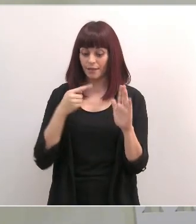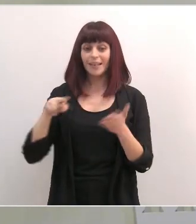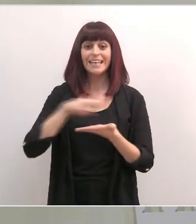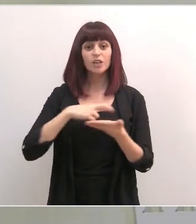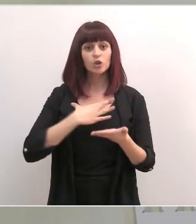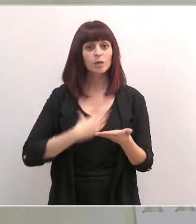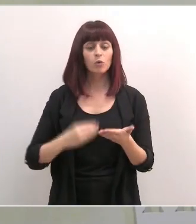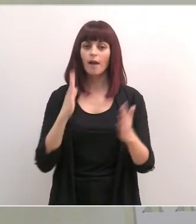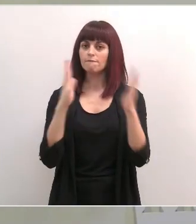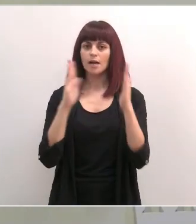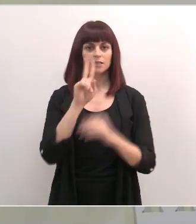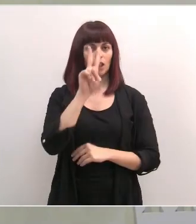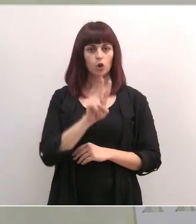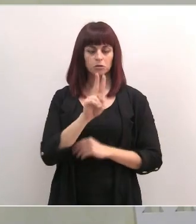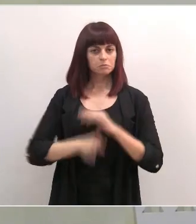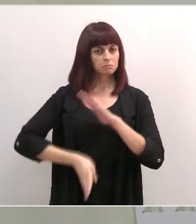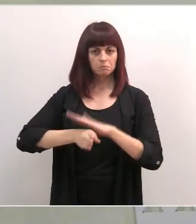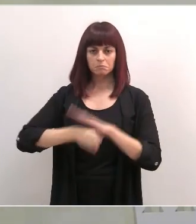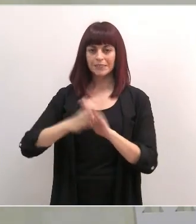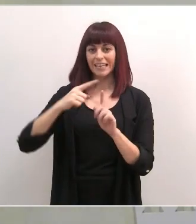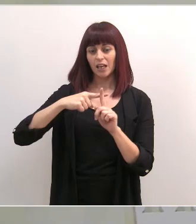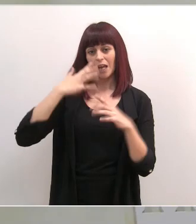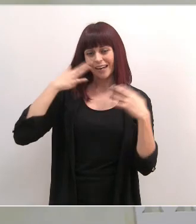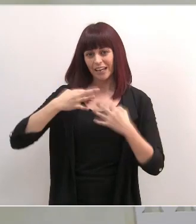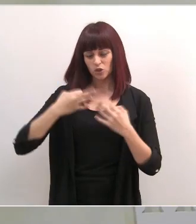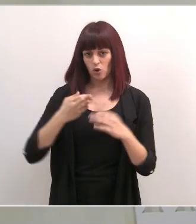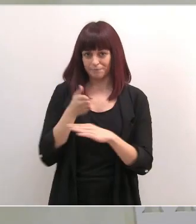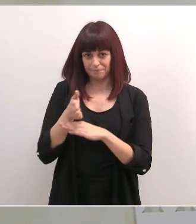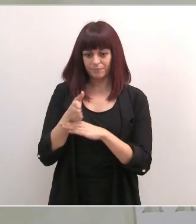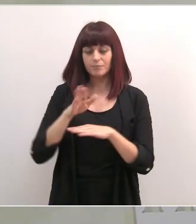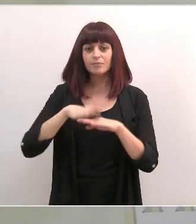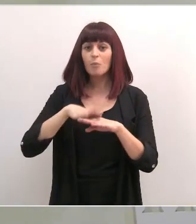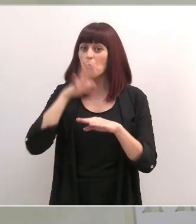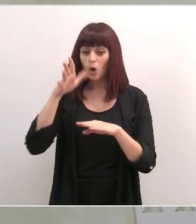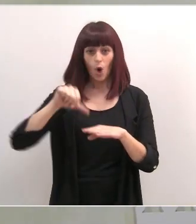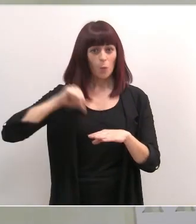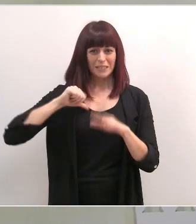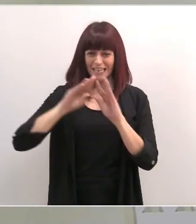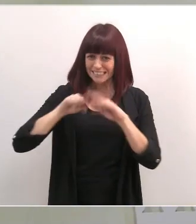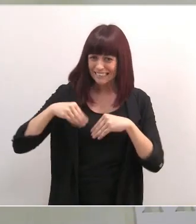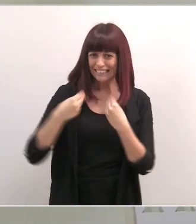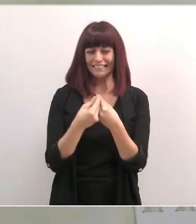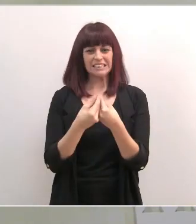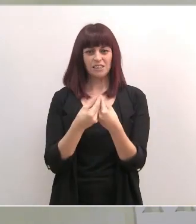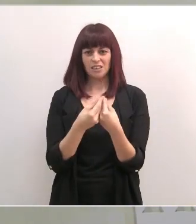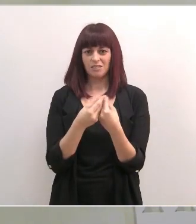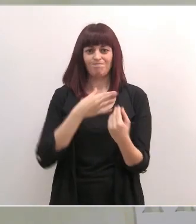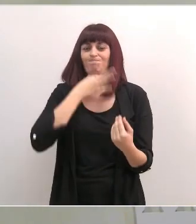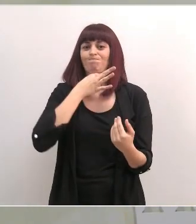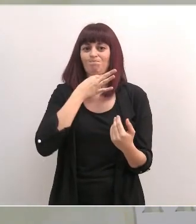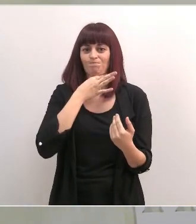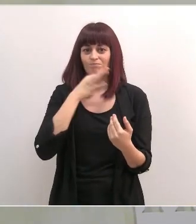Murcia se mantiene en la fase 2 de riesgo asistencial, al tener una ocupación muy alta de los dispositivos asistenciales por